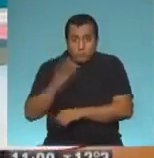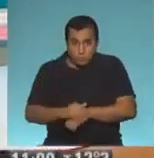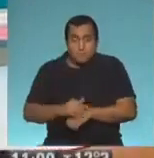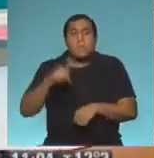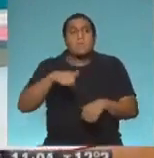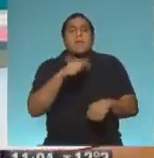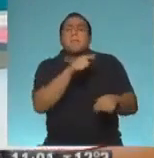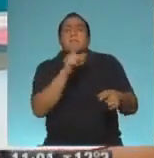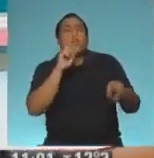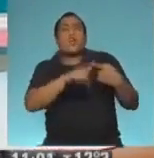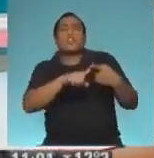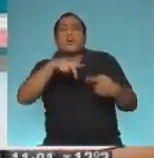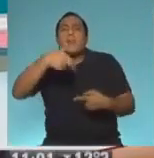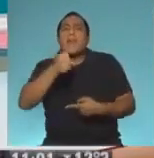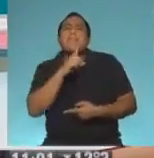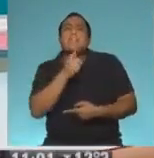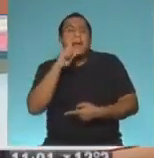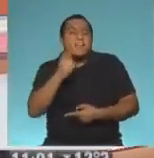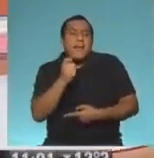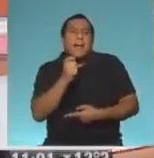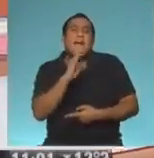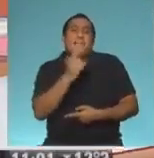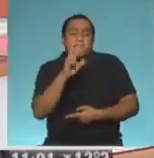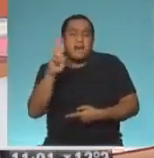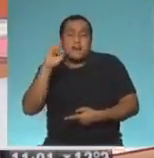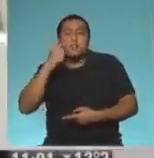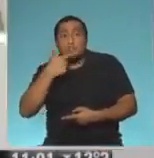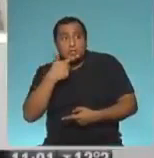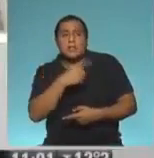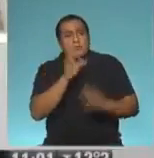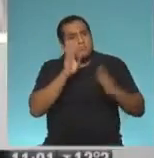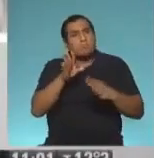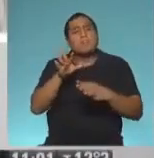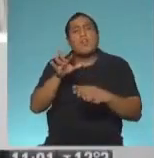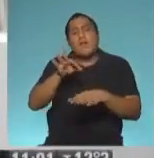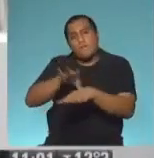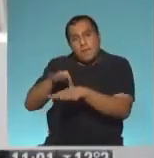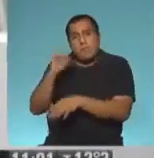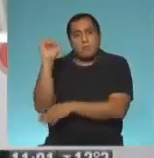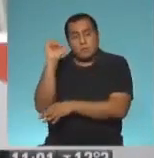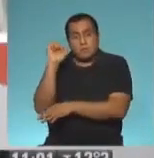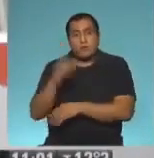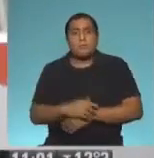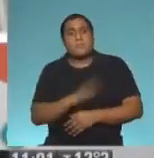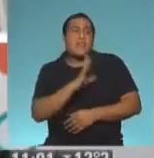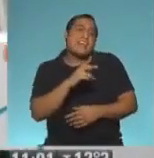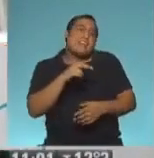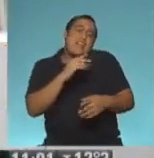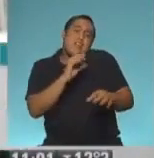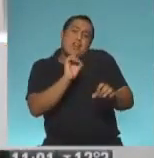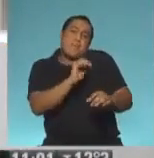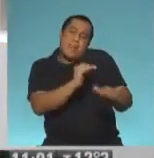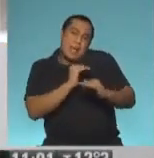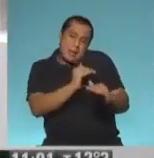con Natalia Barrios, que es psiquiatra y trabaja en la red de espectro autista. Natalia, ¿cómo estás? Acá te escucha una tocaya tuya y